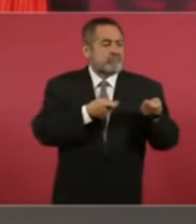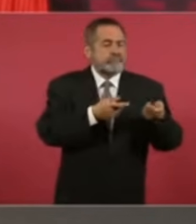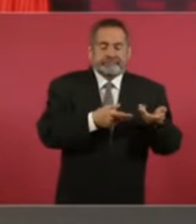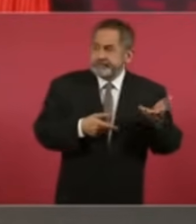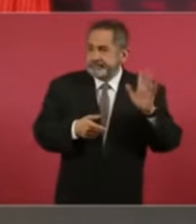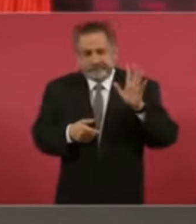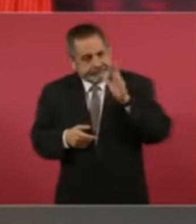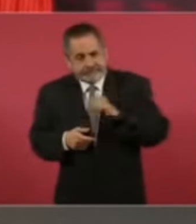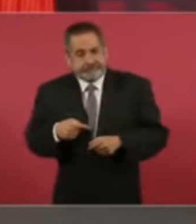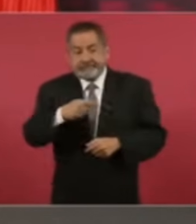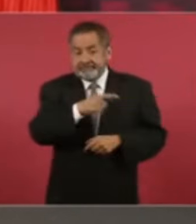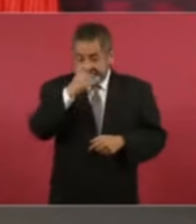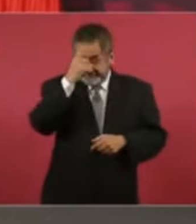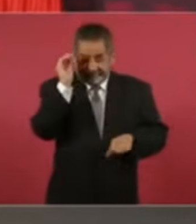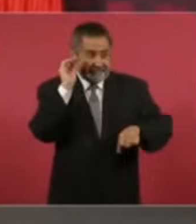Todo eso lo crearon.